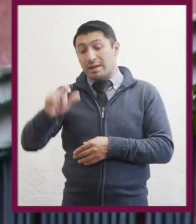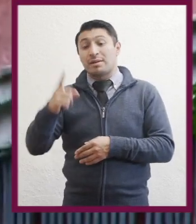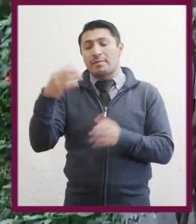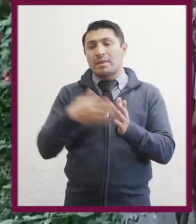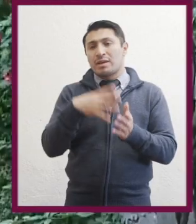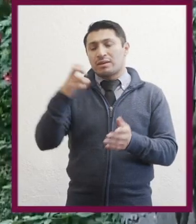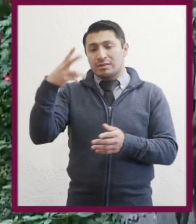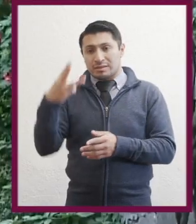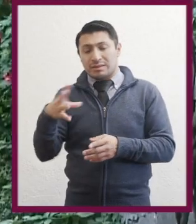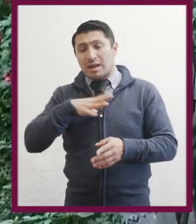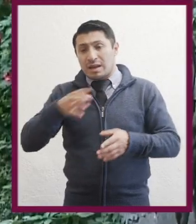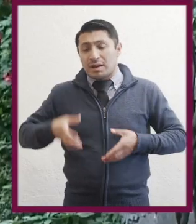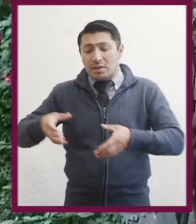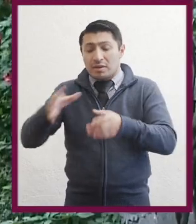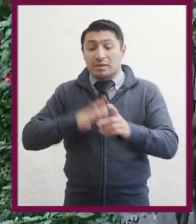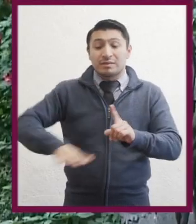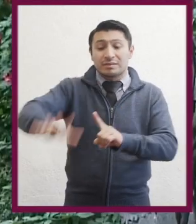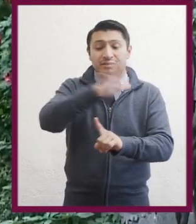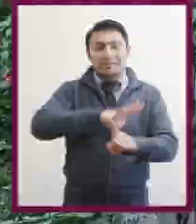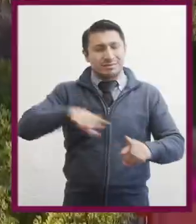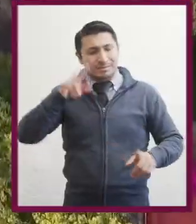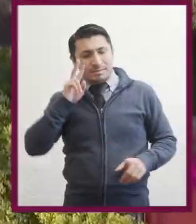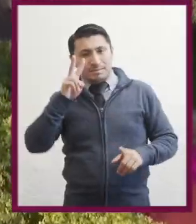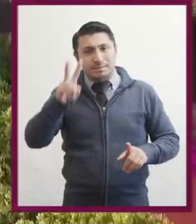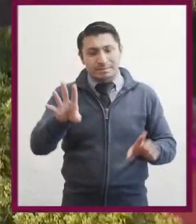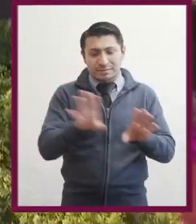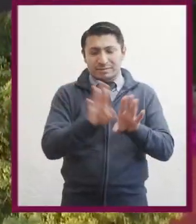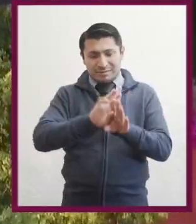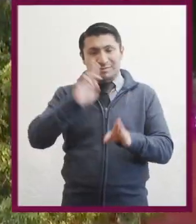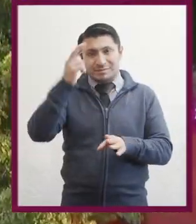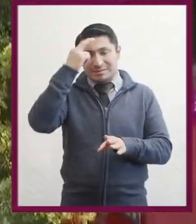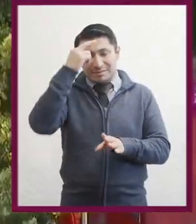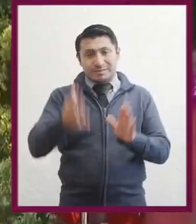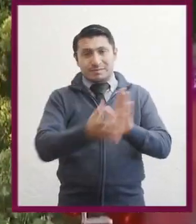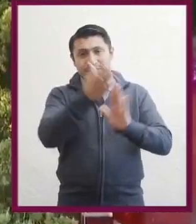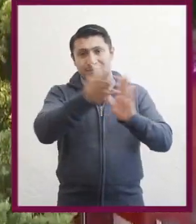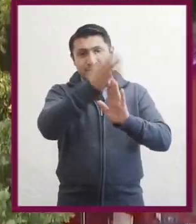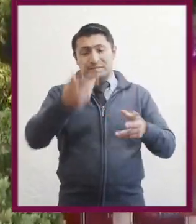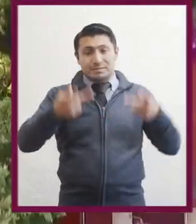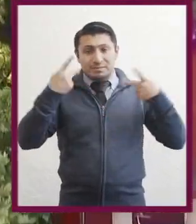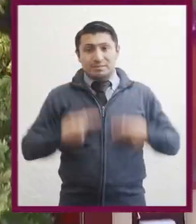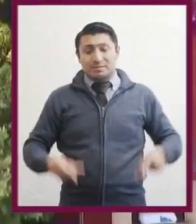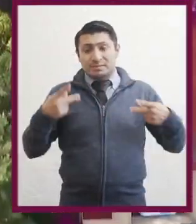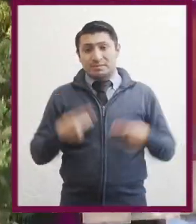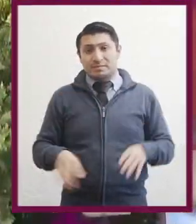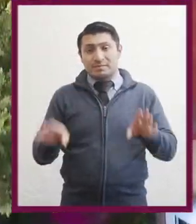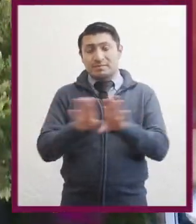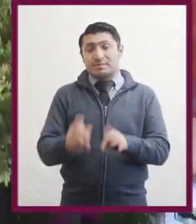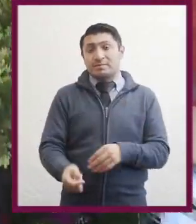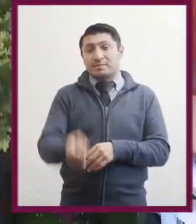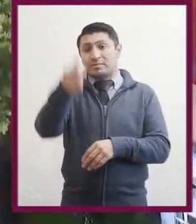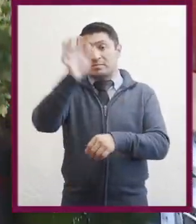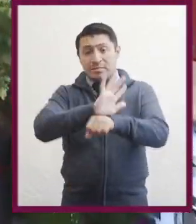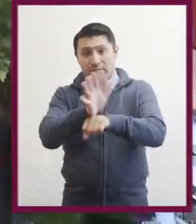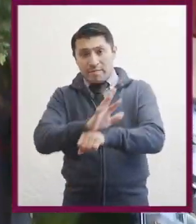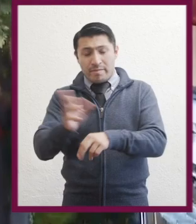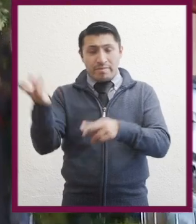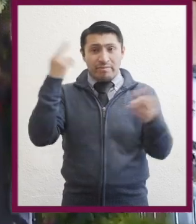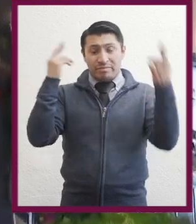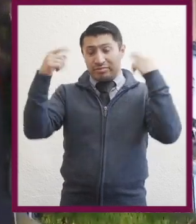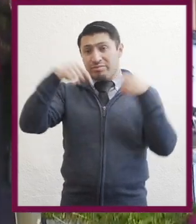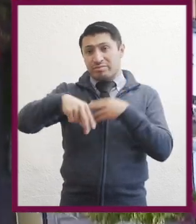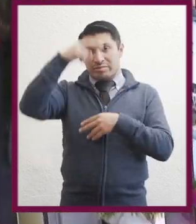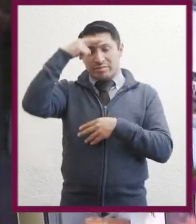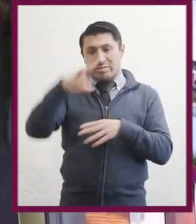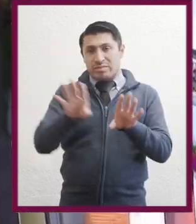1903. Las calles cercanas también hacen un homenaje a esta obra y a sus personajes, que a su vez fueron protagonistas